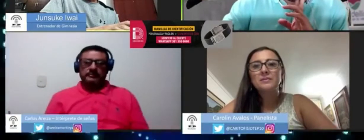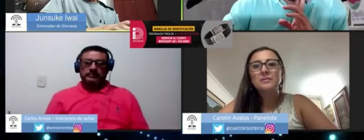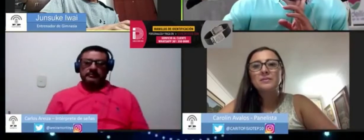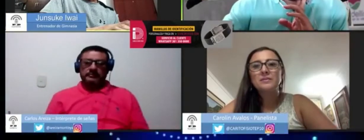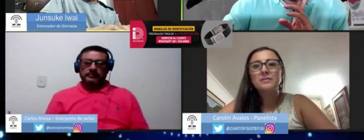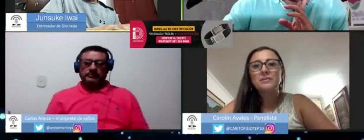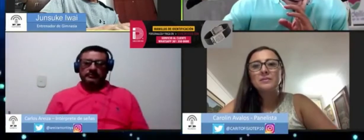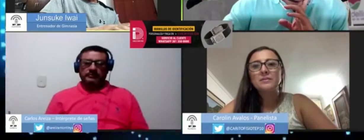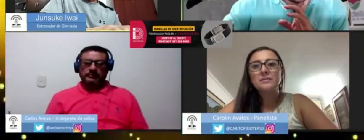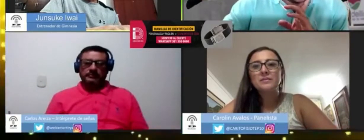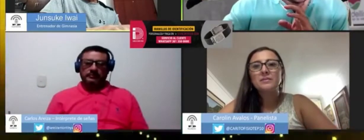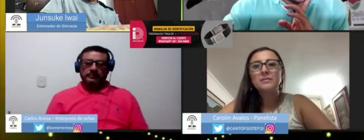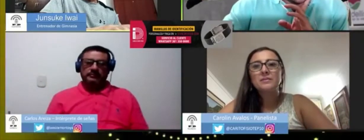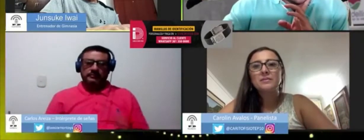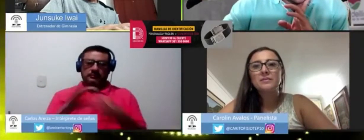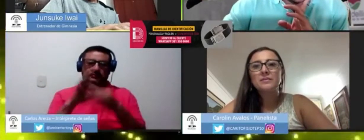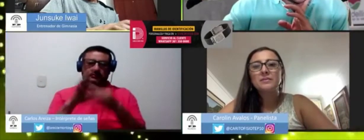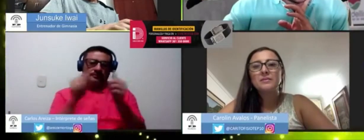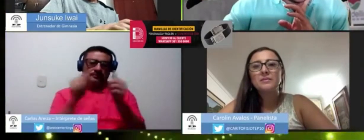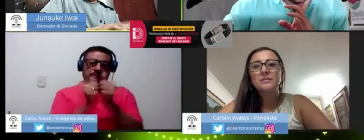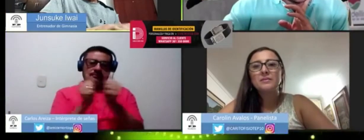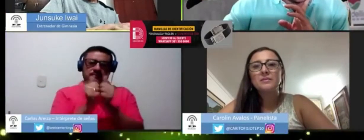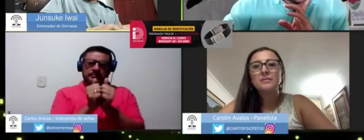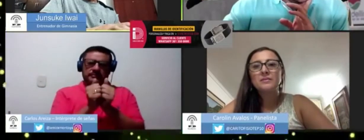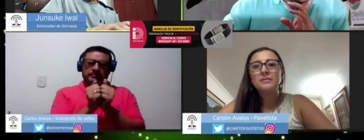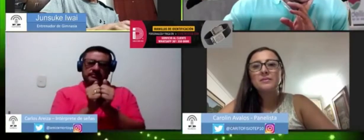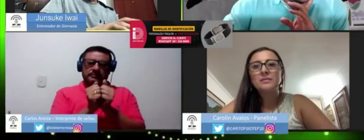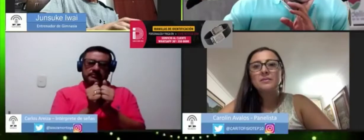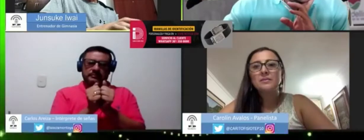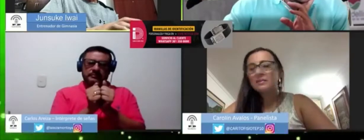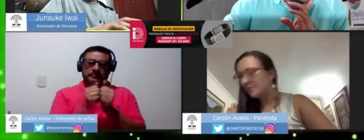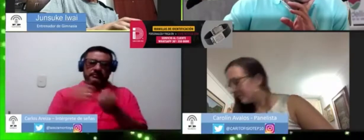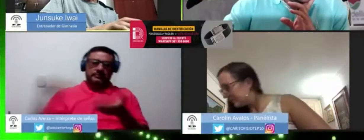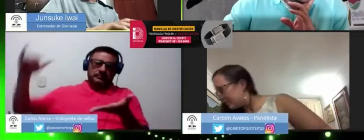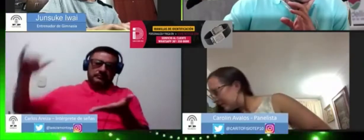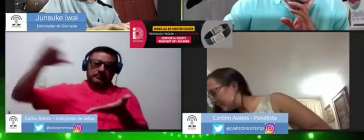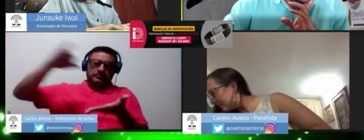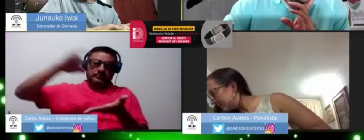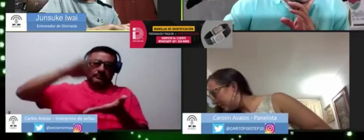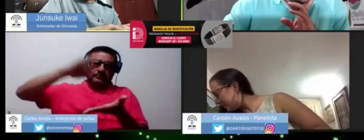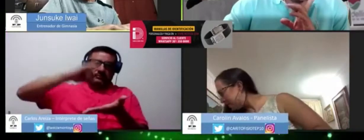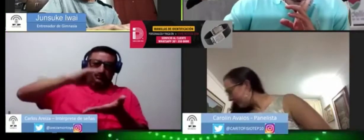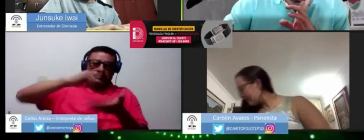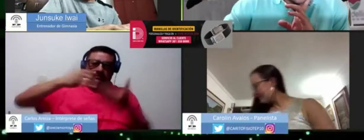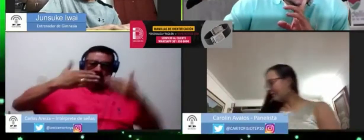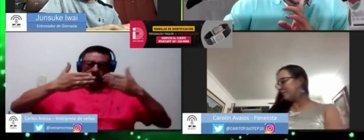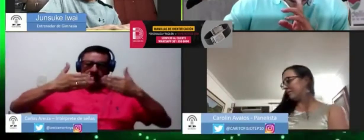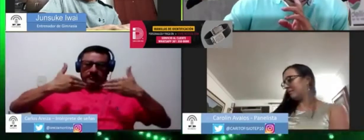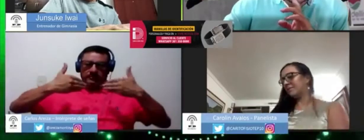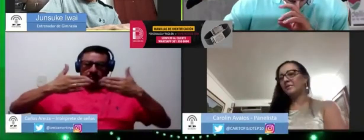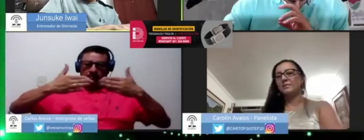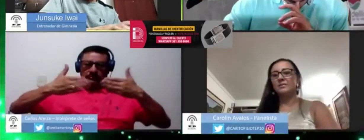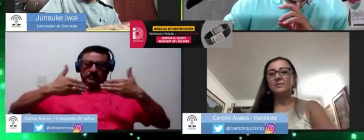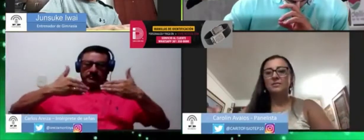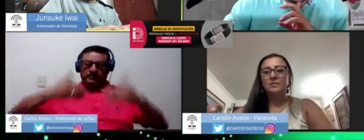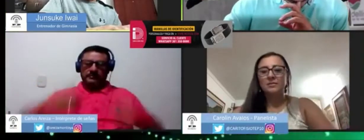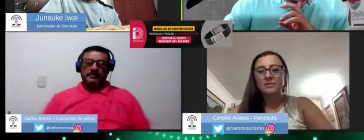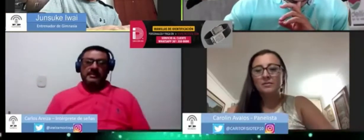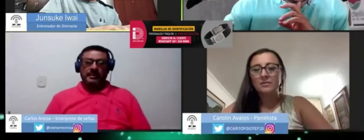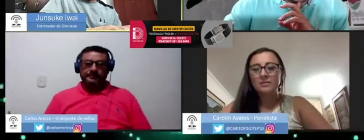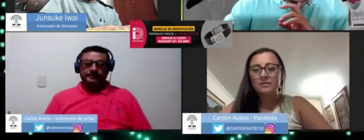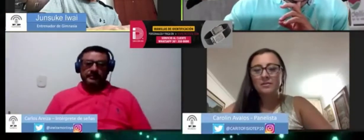y compañero mío vino a trabajar en Panamá de misma